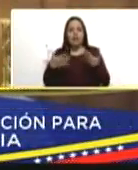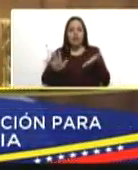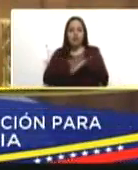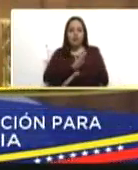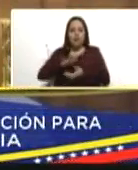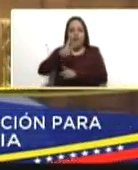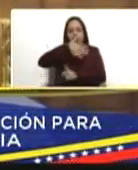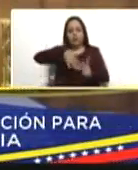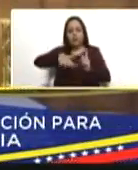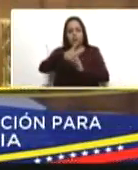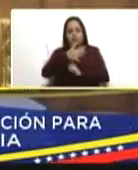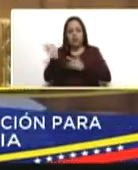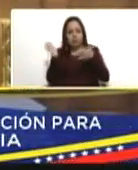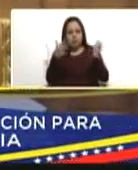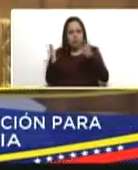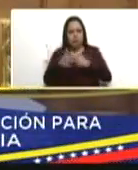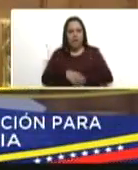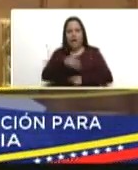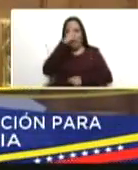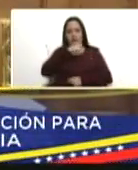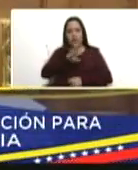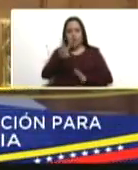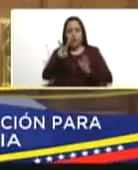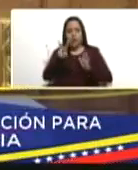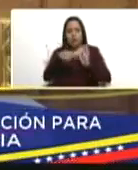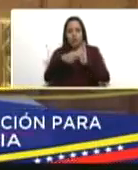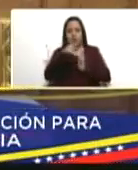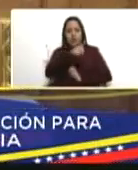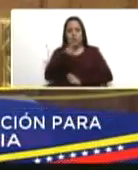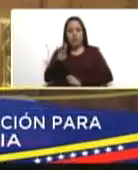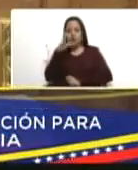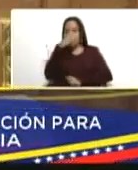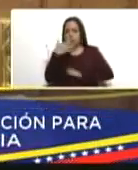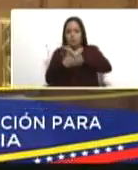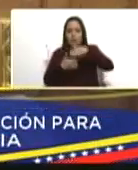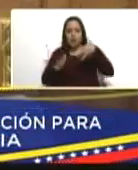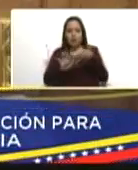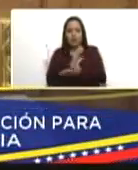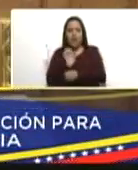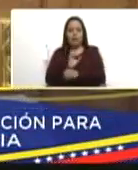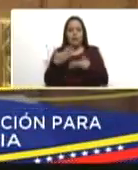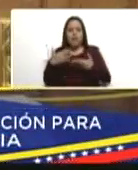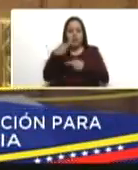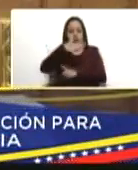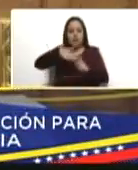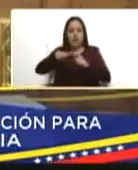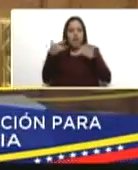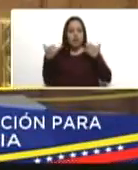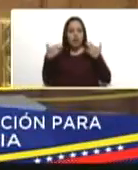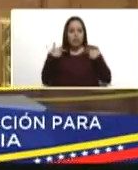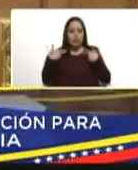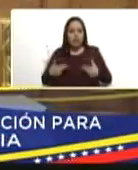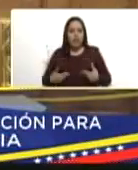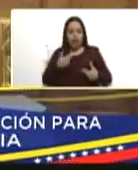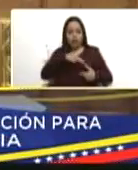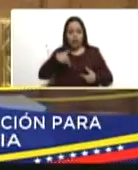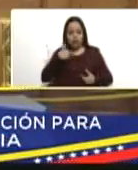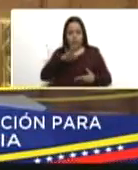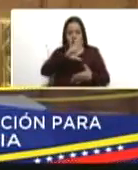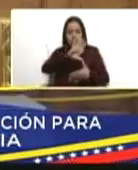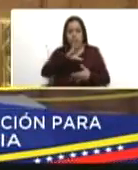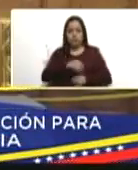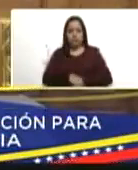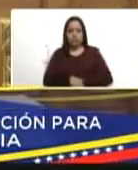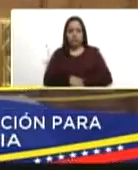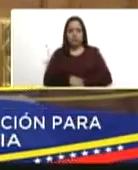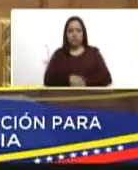climática 2012 no habíamos entrado todavía en una emergencia climática ya la humanidad ya nuestro continente